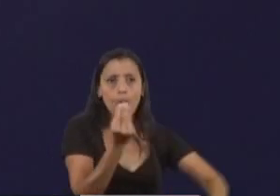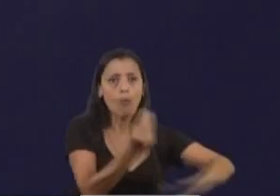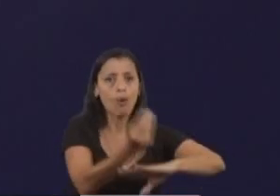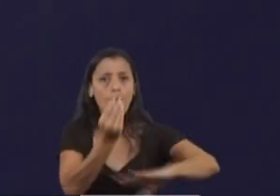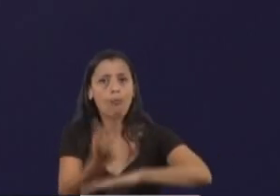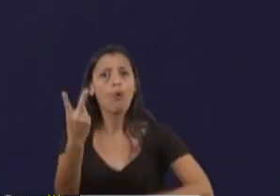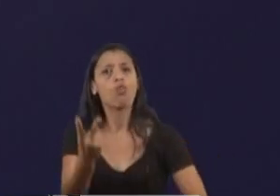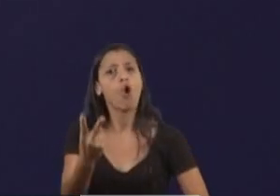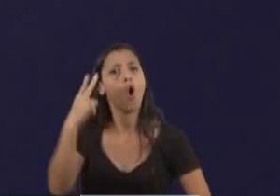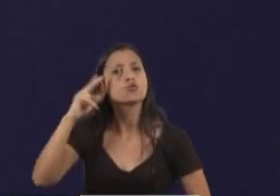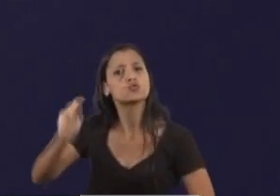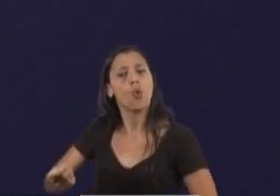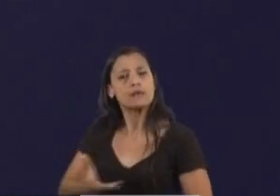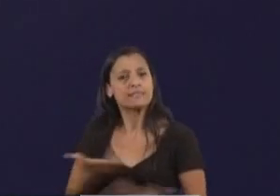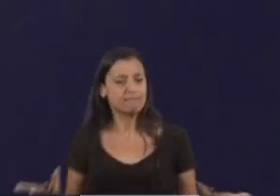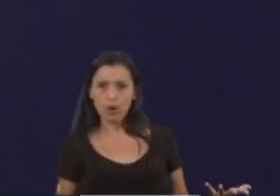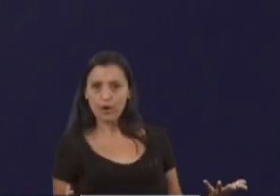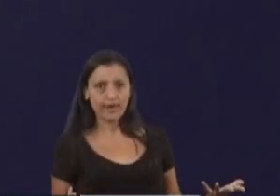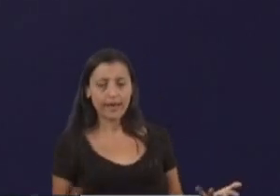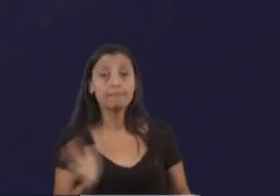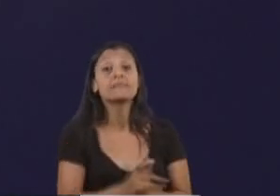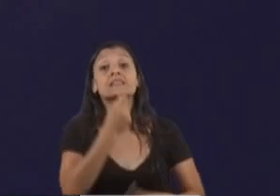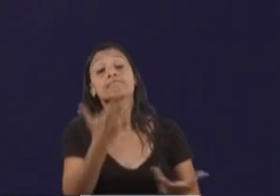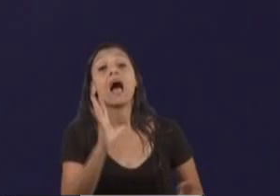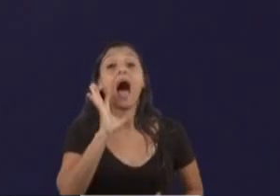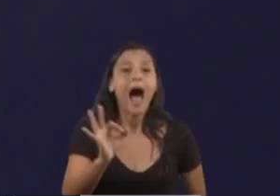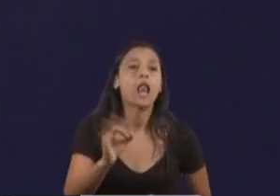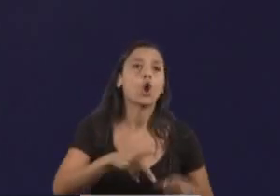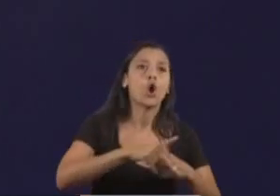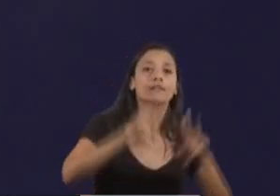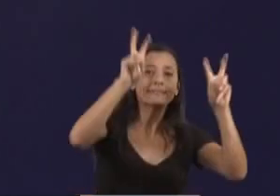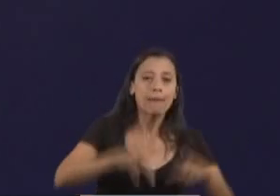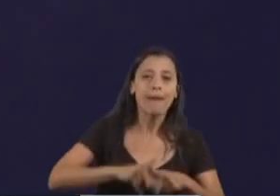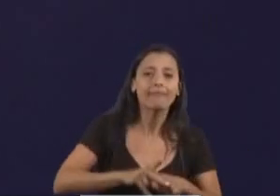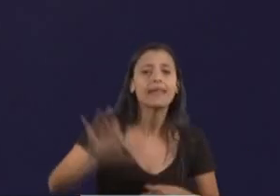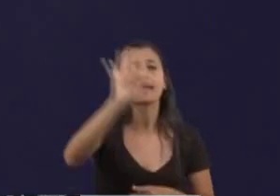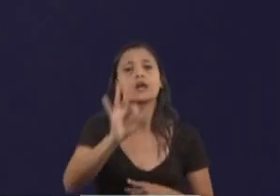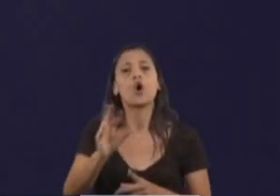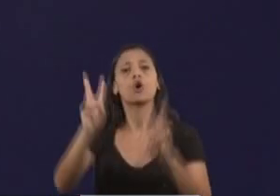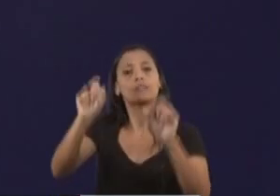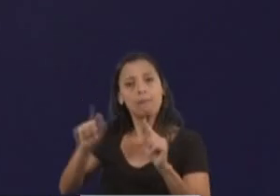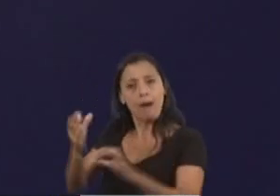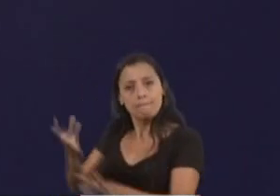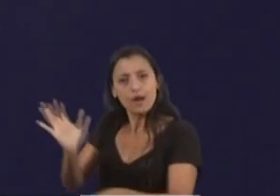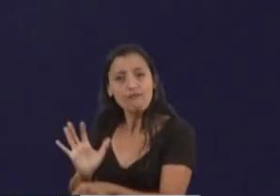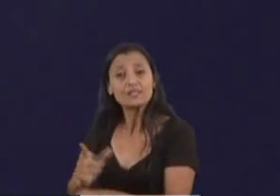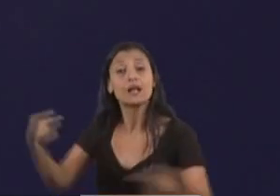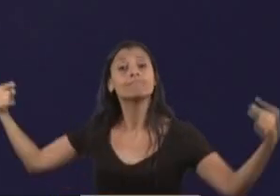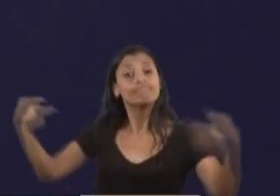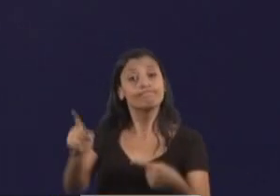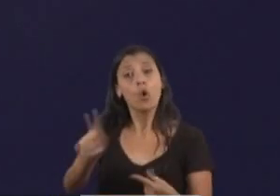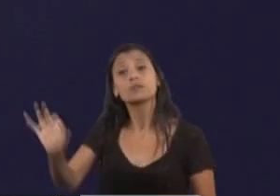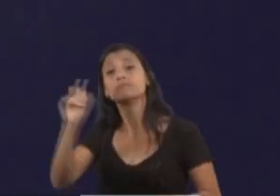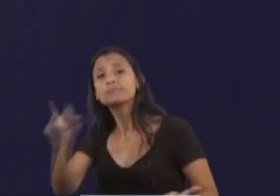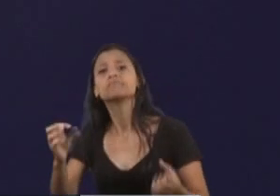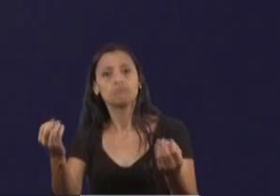si no es por una cuestión estrictamente técnica o estrictamente de idoneidad ambas cuestiones que cumplen con creces ambos pliegos